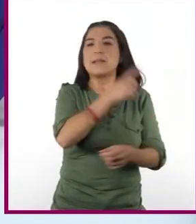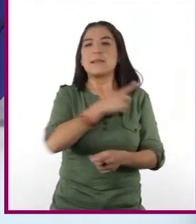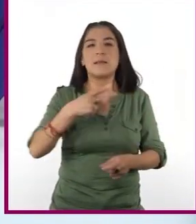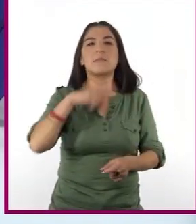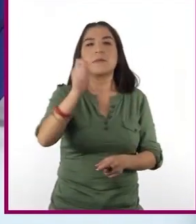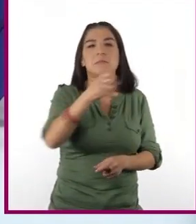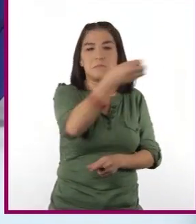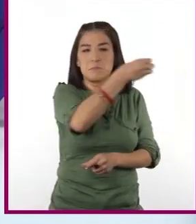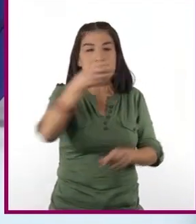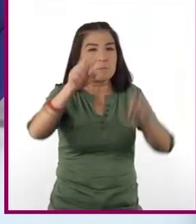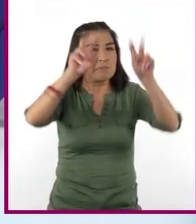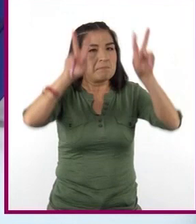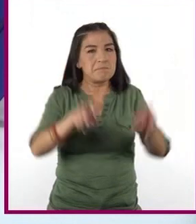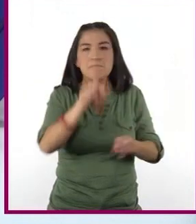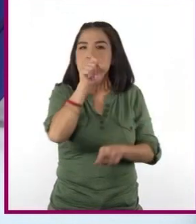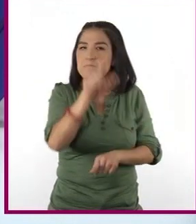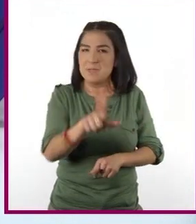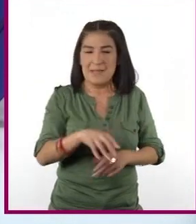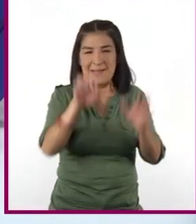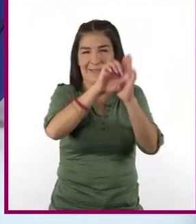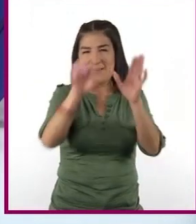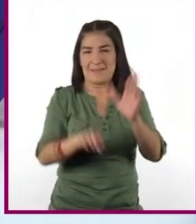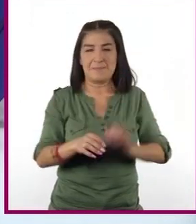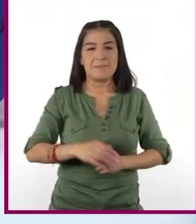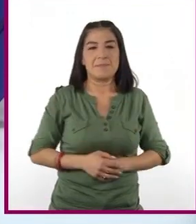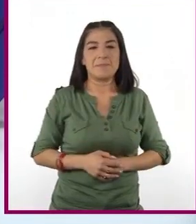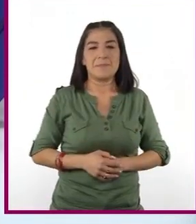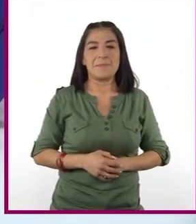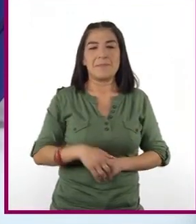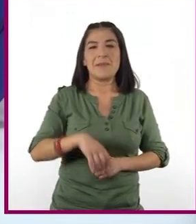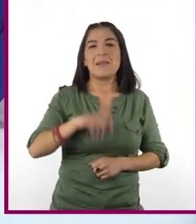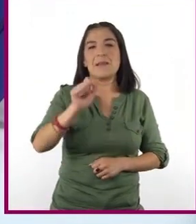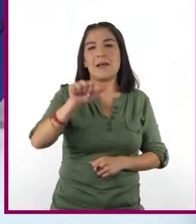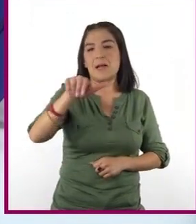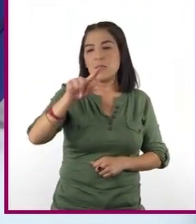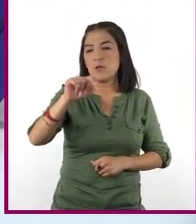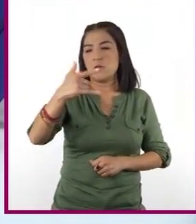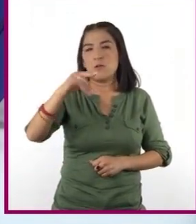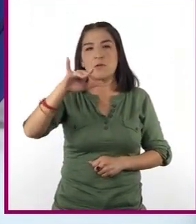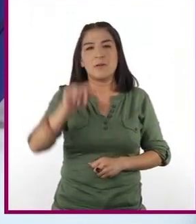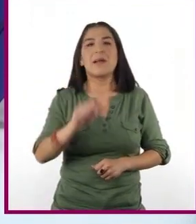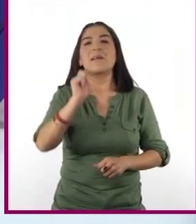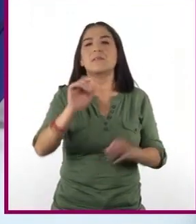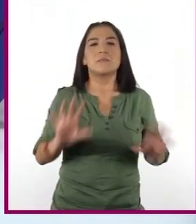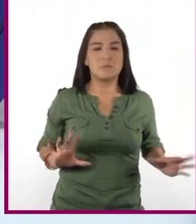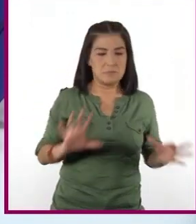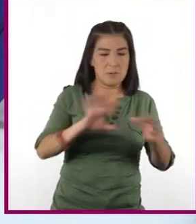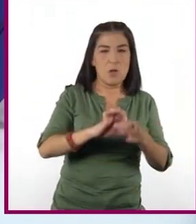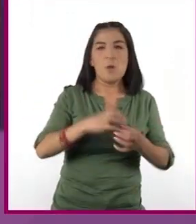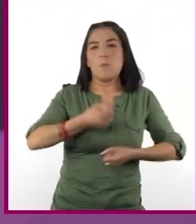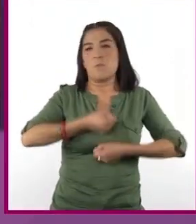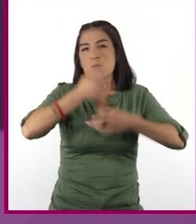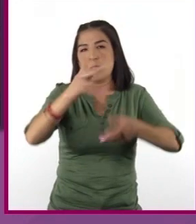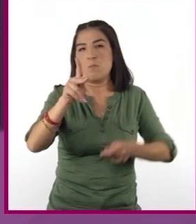sobre una misma temática. Por ejemplo, la siguiente antología del género literario que contiene